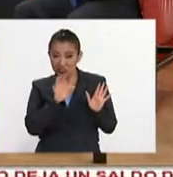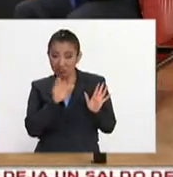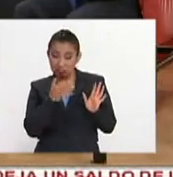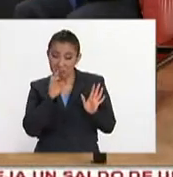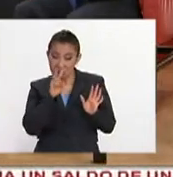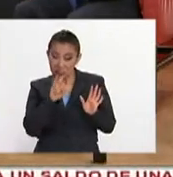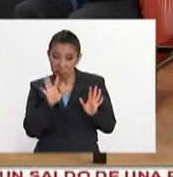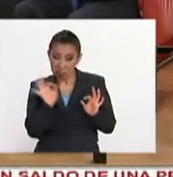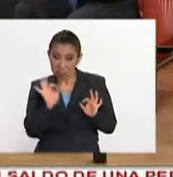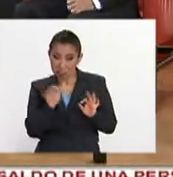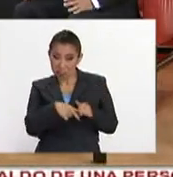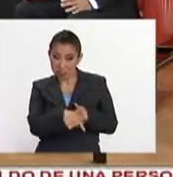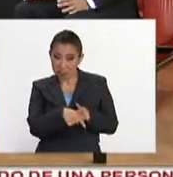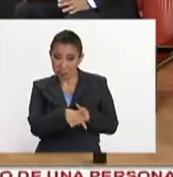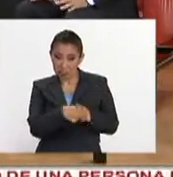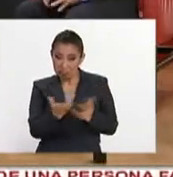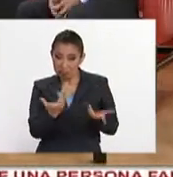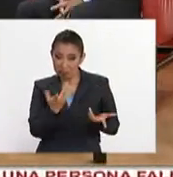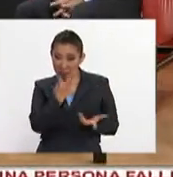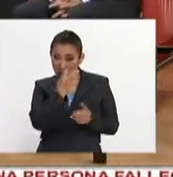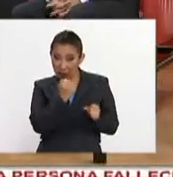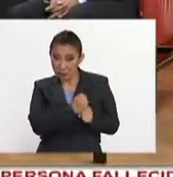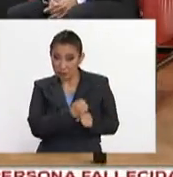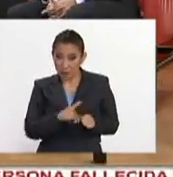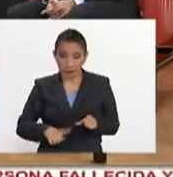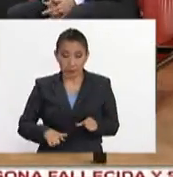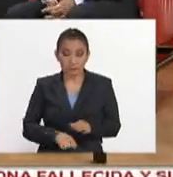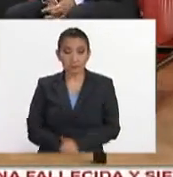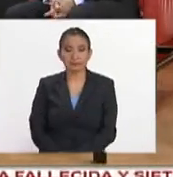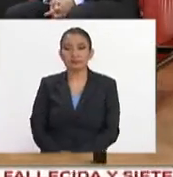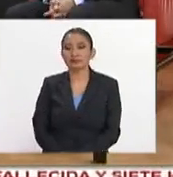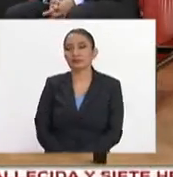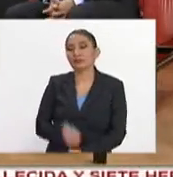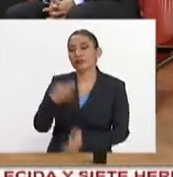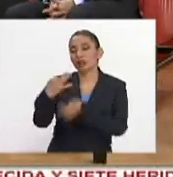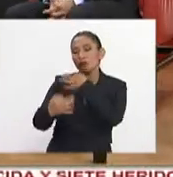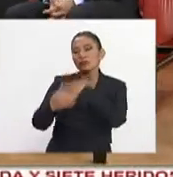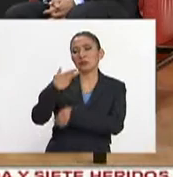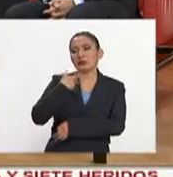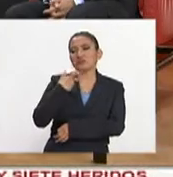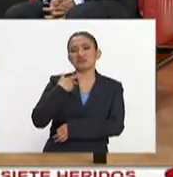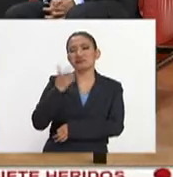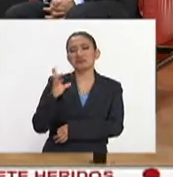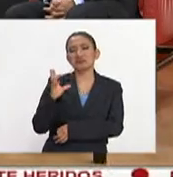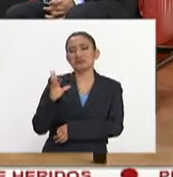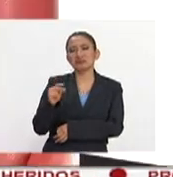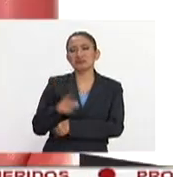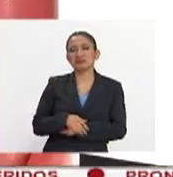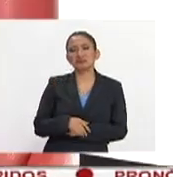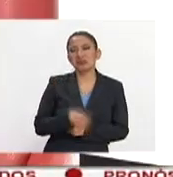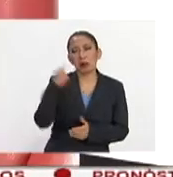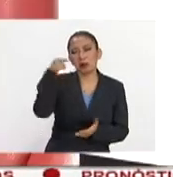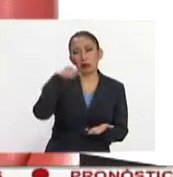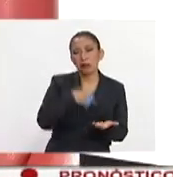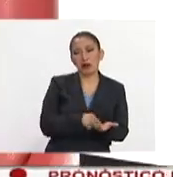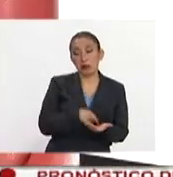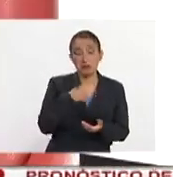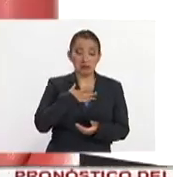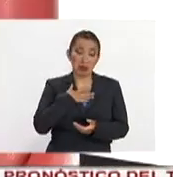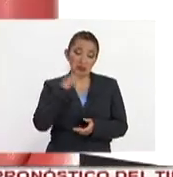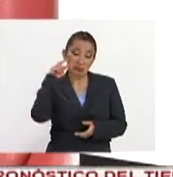ya contemplando que termine al menos sus primeros 4 años de gobierno. Sí, el juicio político no creo desde